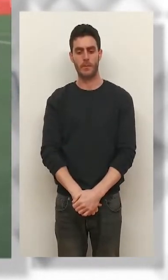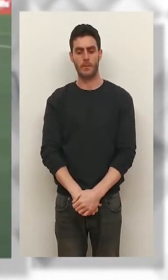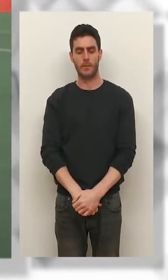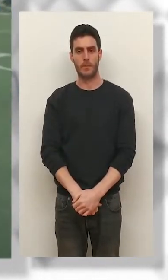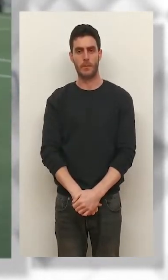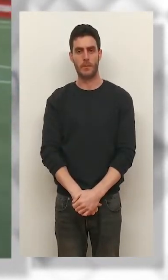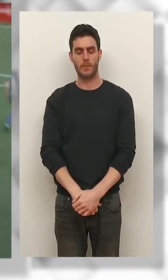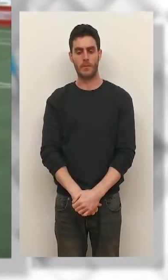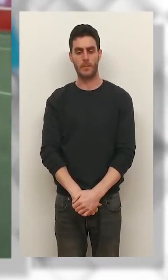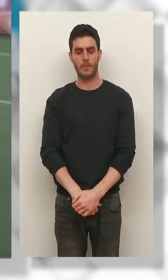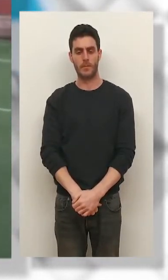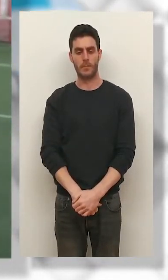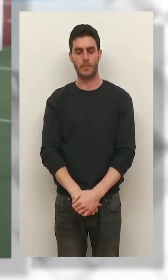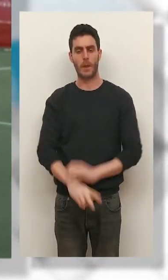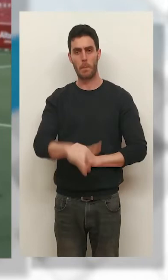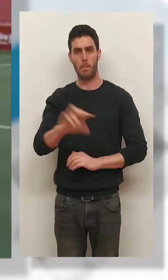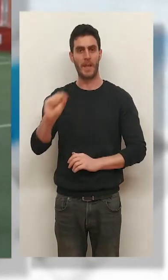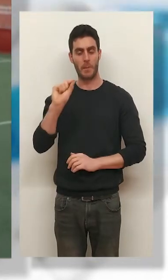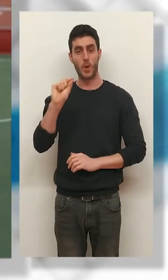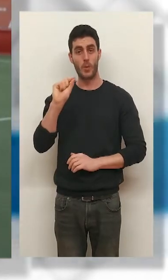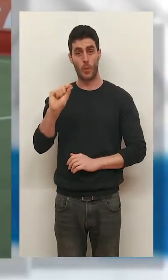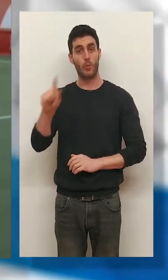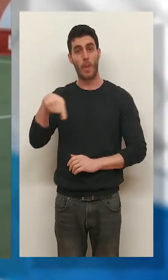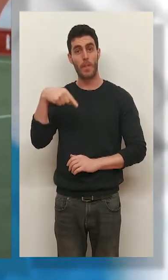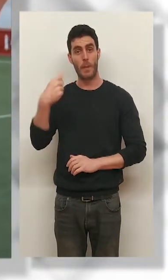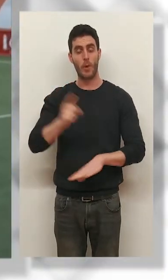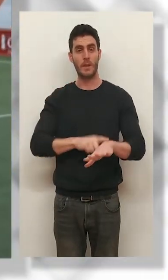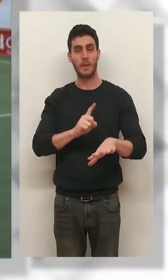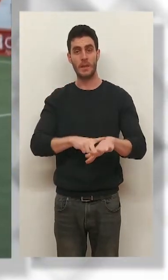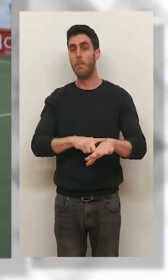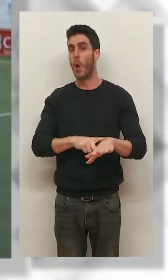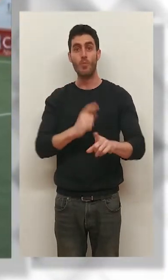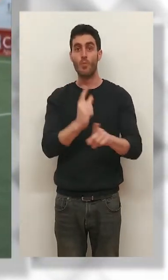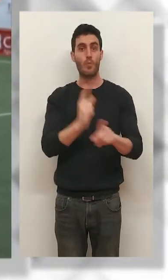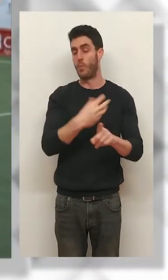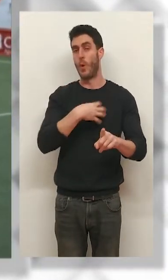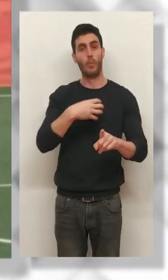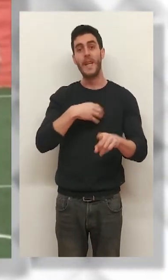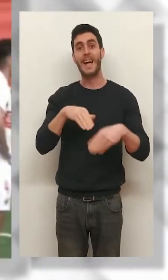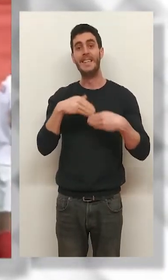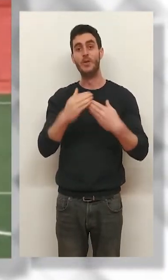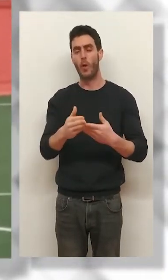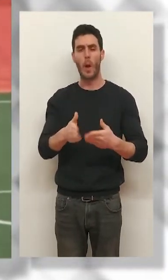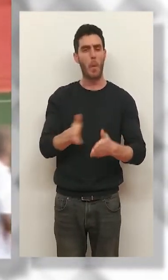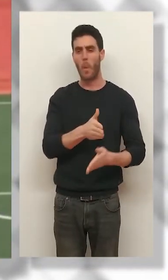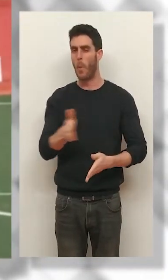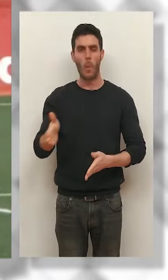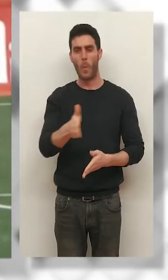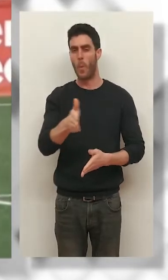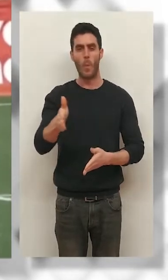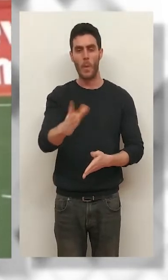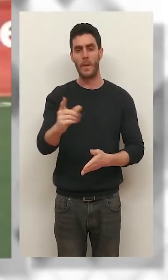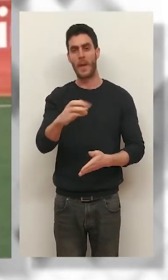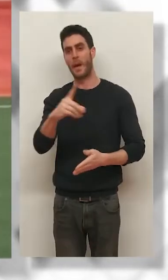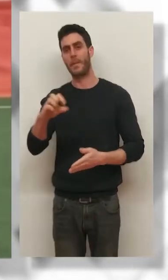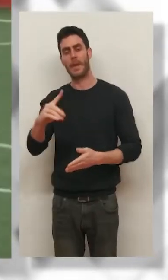Apenas 20 minutos después, sin tiempo para la reacción local, Manu Ramírez dibujaba un gran pase que encontraba a David Soto. En el mano a mano ante